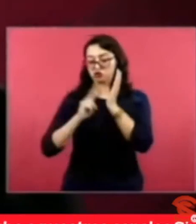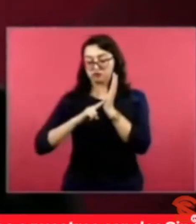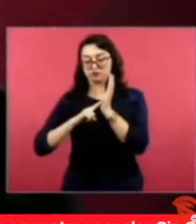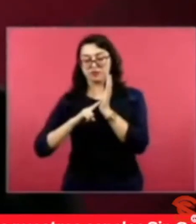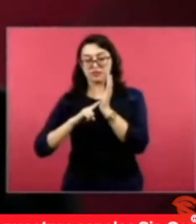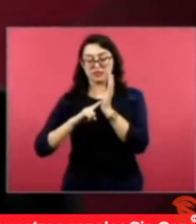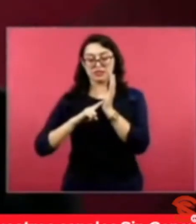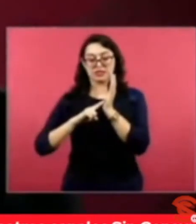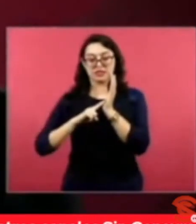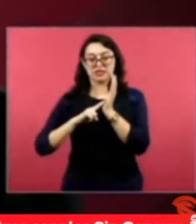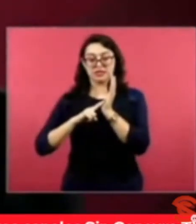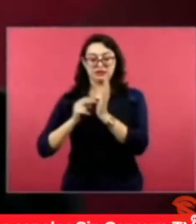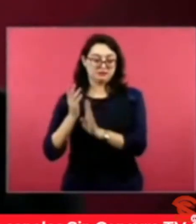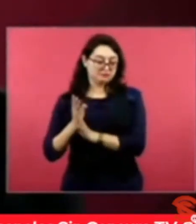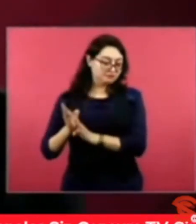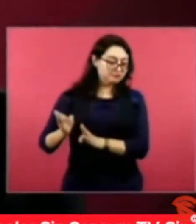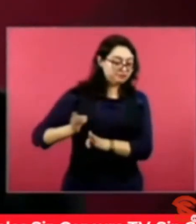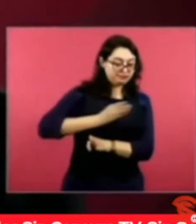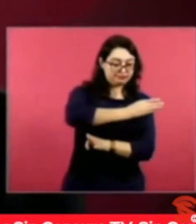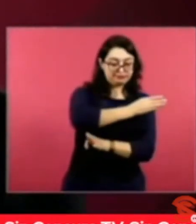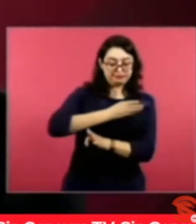del siglo pasado,